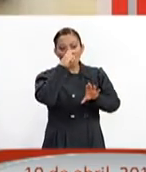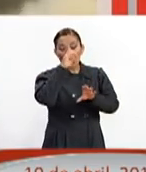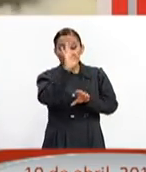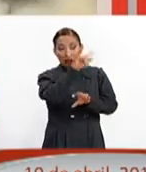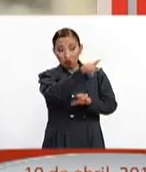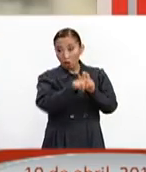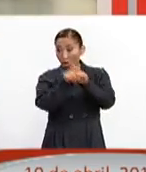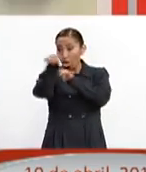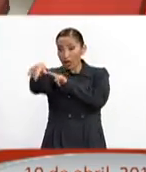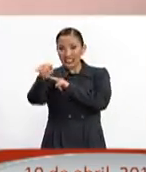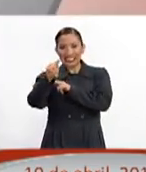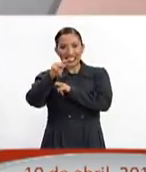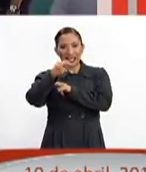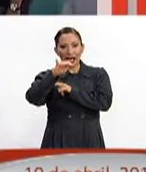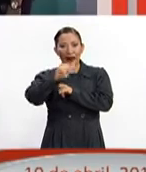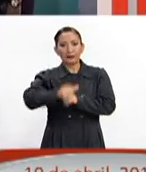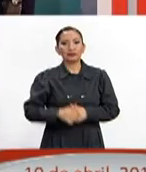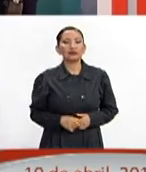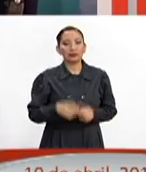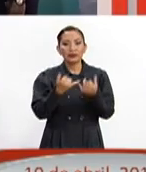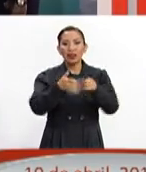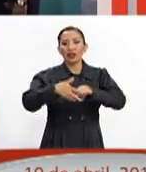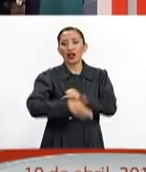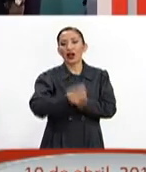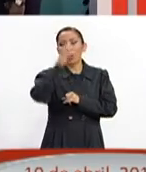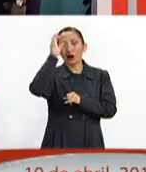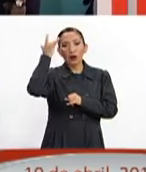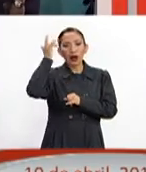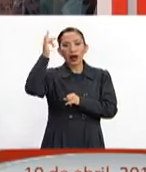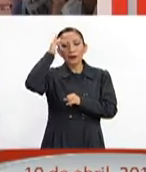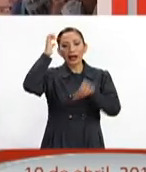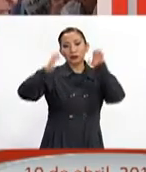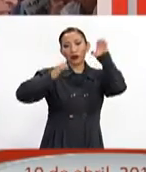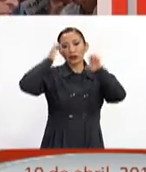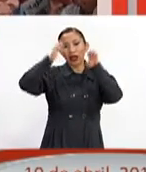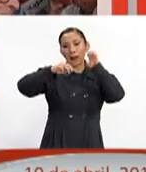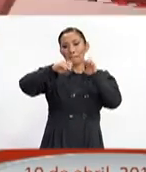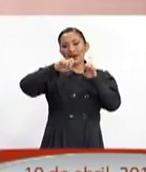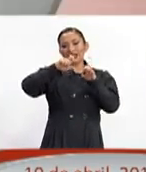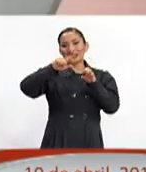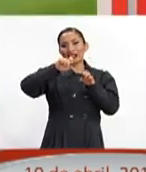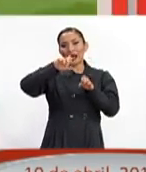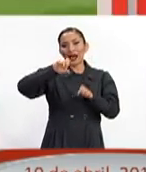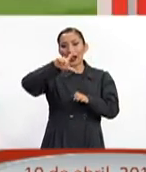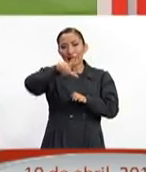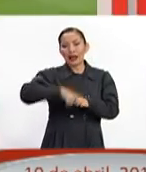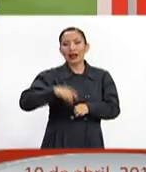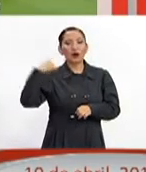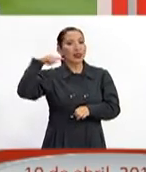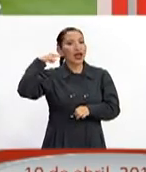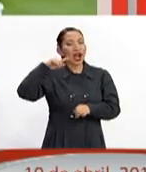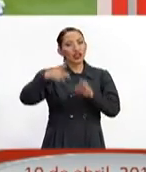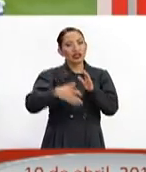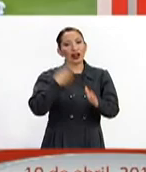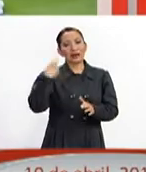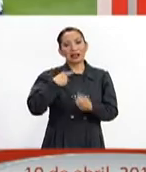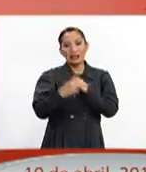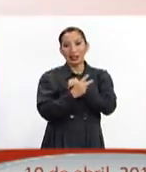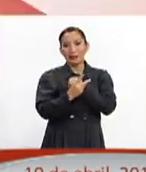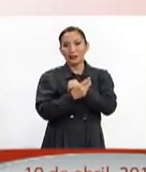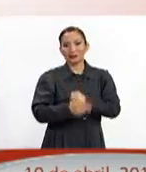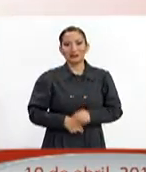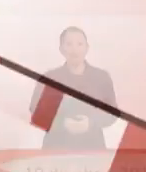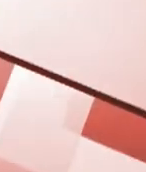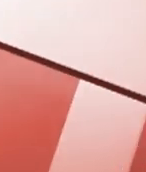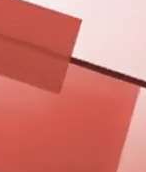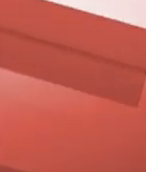si vuelve a atacar a Siria. Inauguran en Cuernavaca la exposición del mezcal. Chivas vuelve a la televisión.